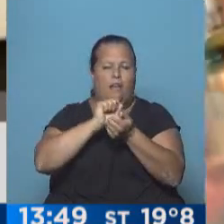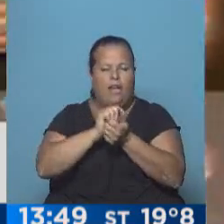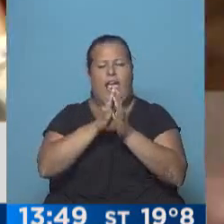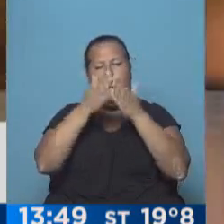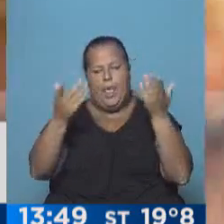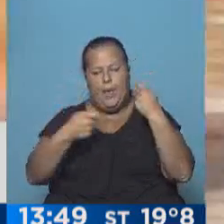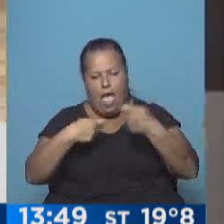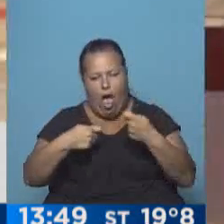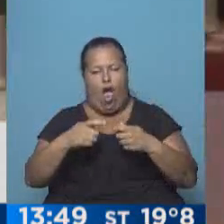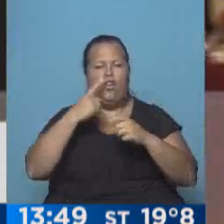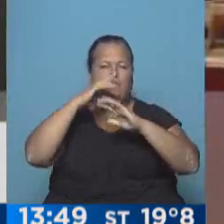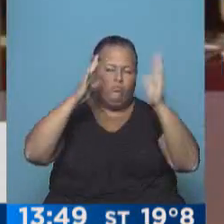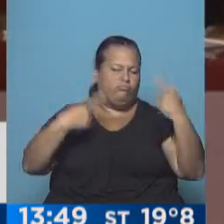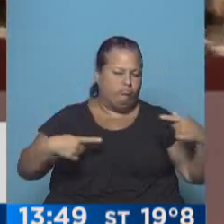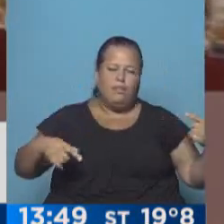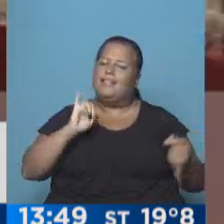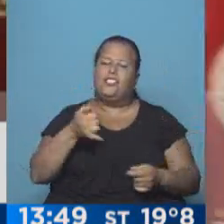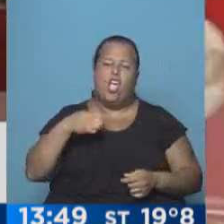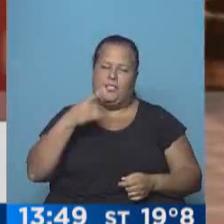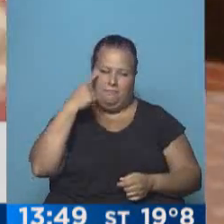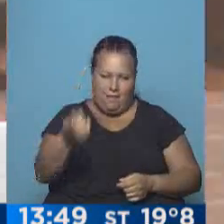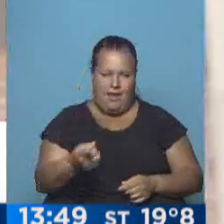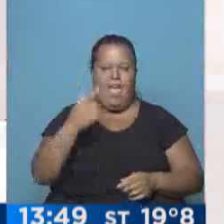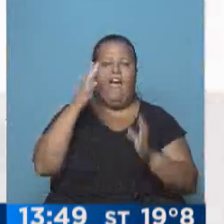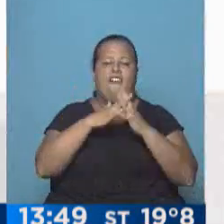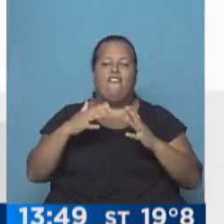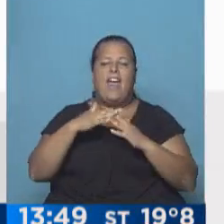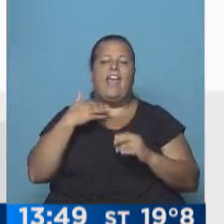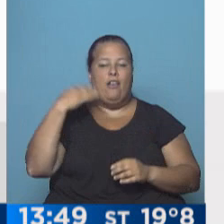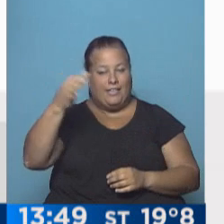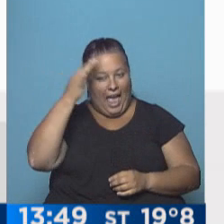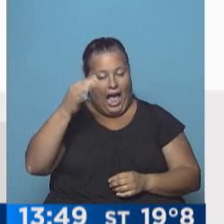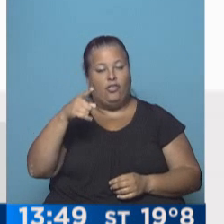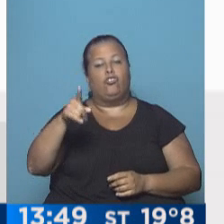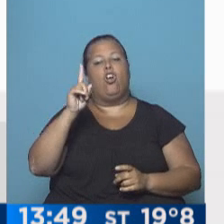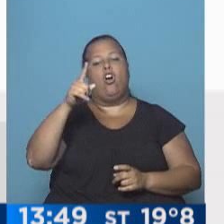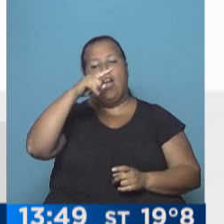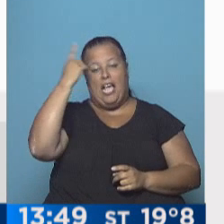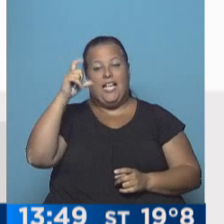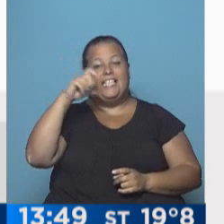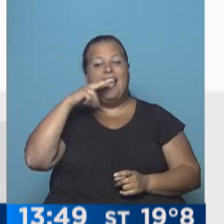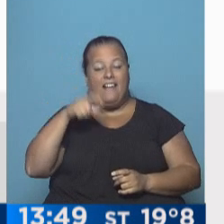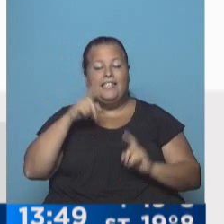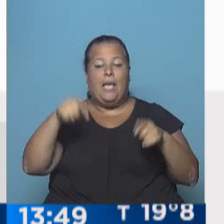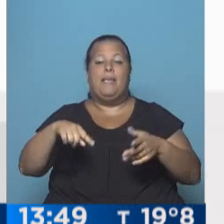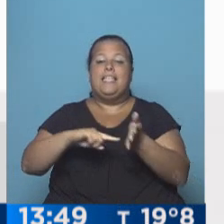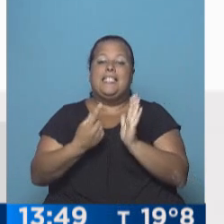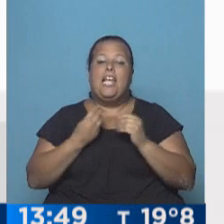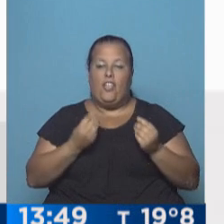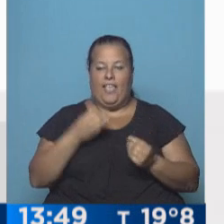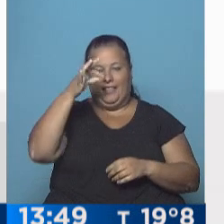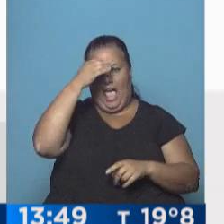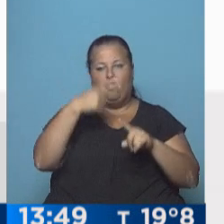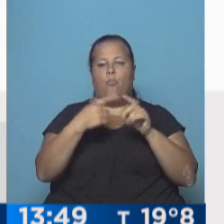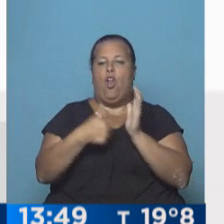librerías, instituciones varias. Es imperdible. Feria del Libro Teatral en el Teatro Nacional Cervantes, que también es centro en este momento de